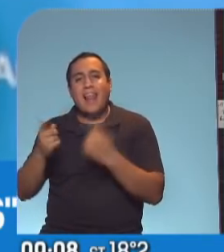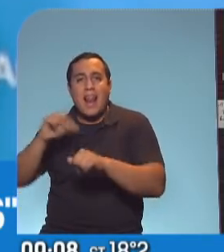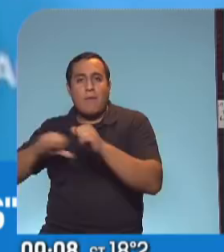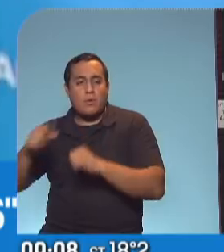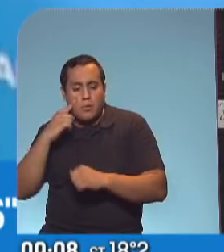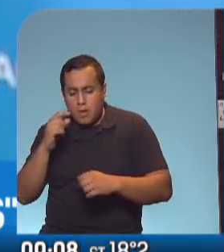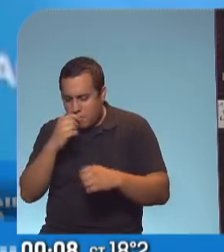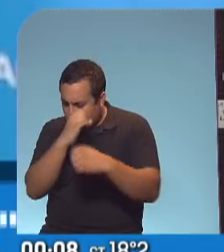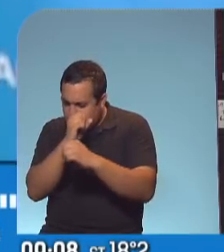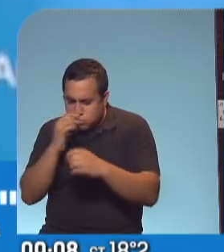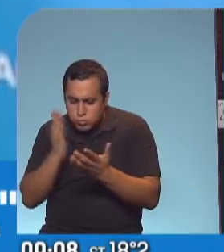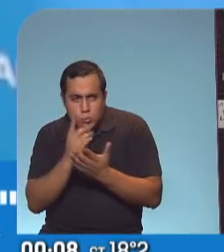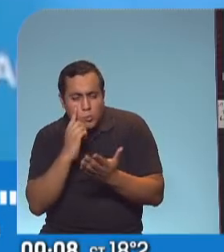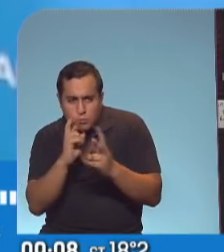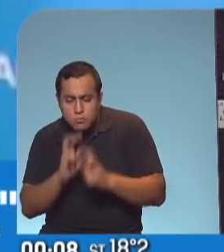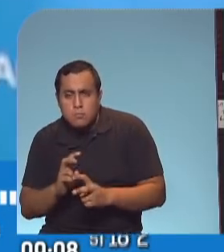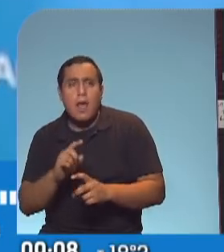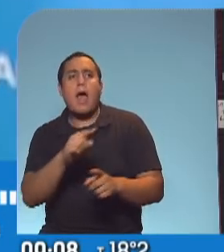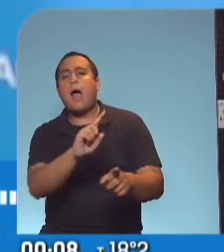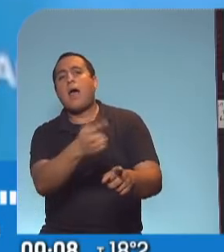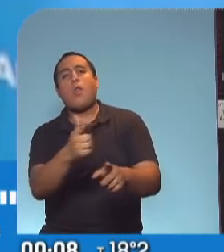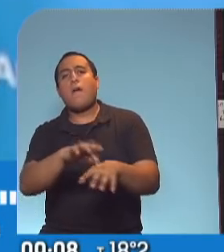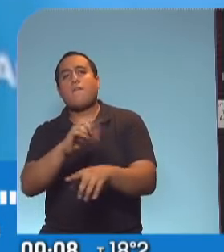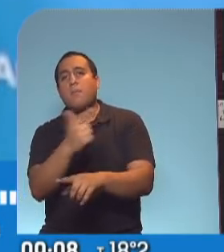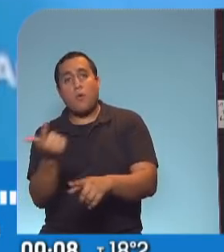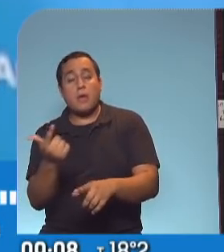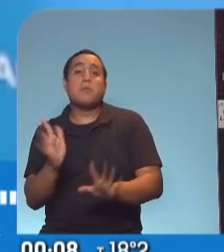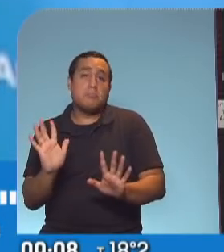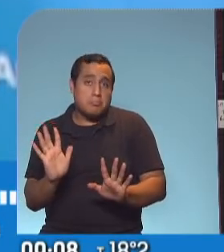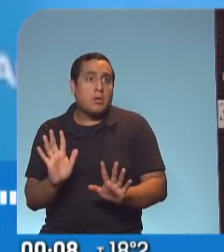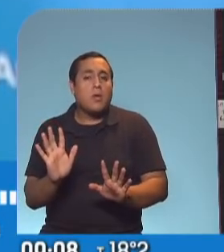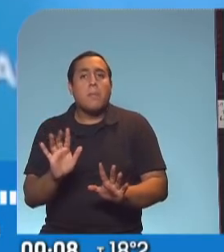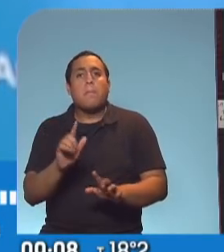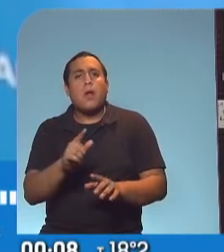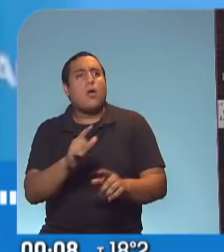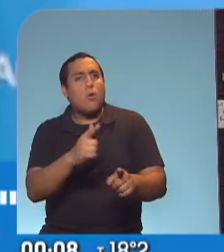negativo, o por no tener un criterio epidemiológico, asciende a